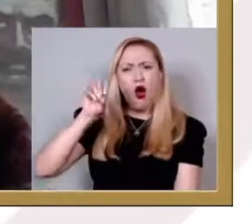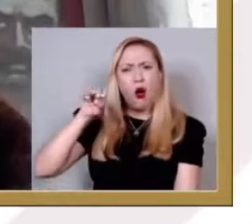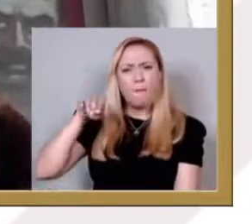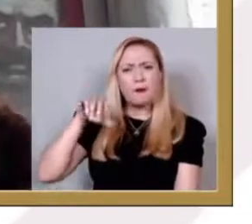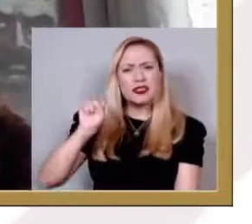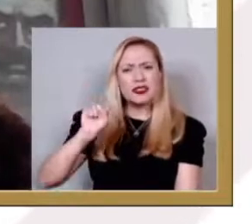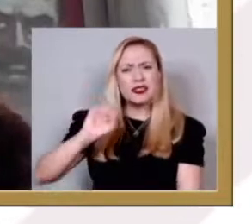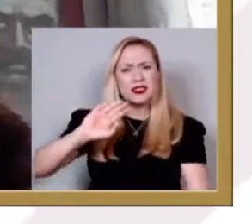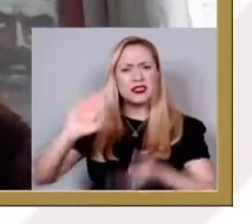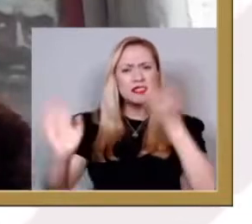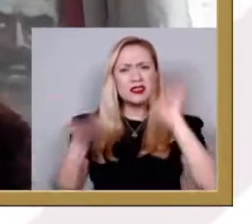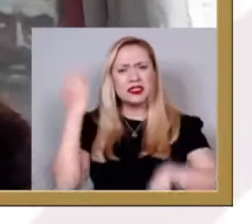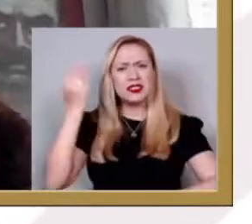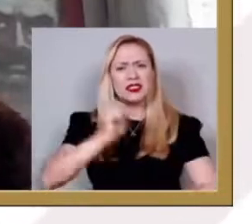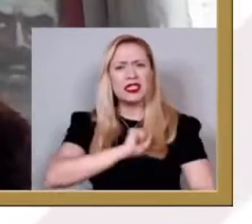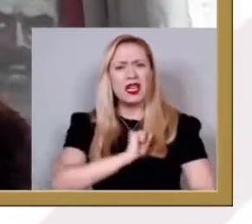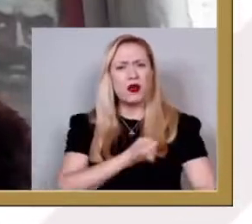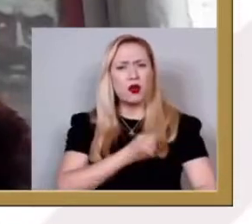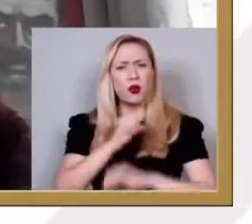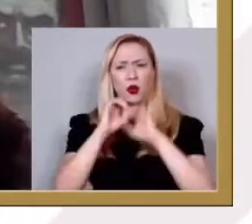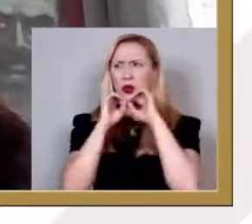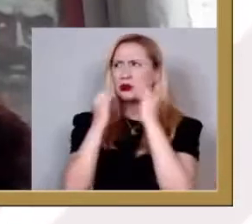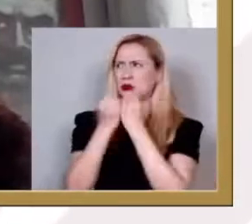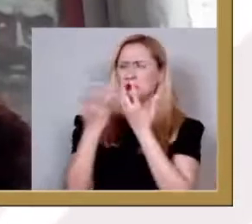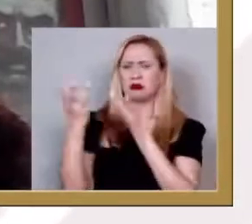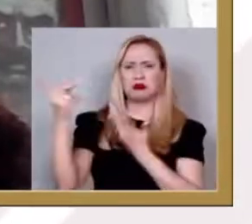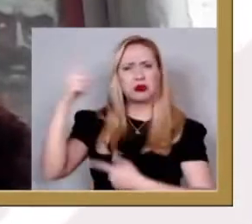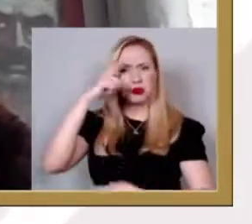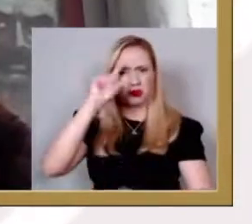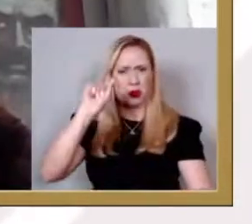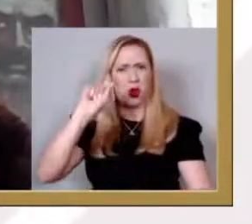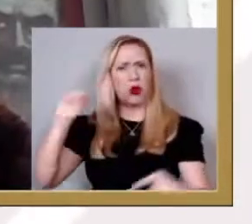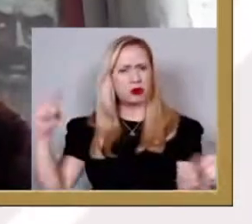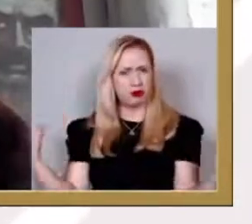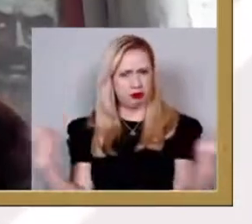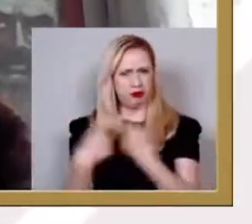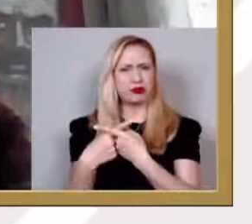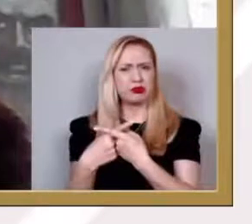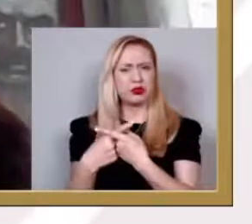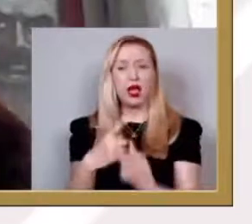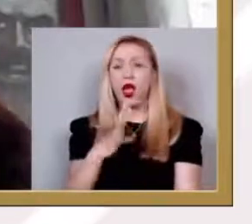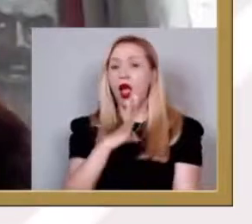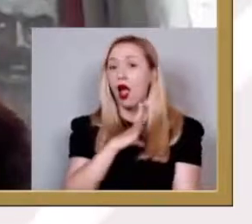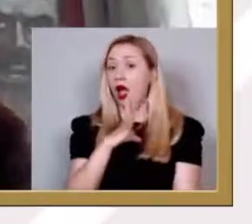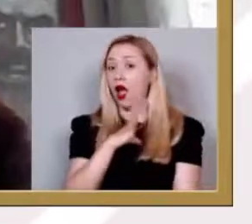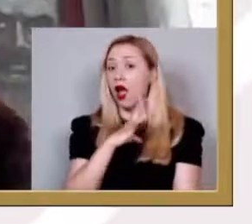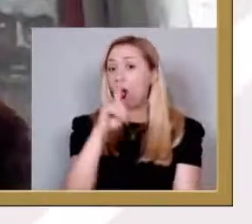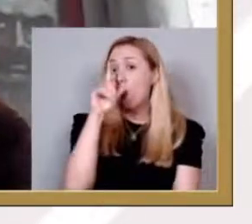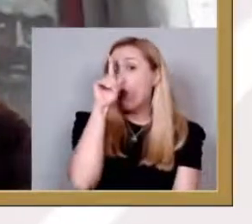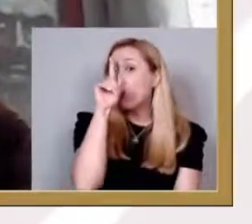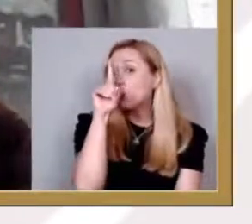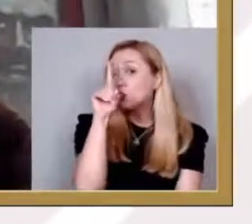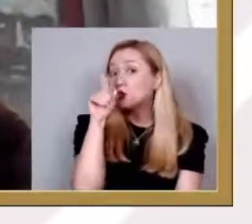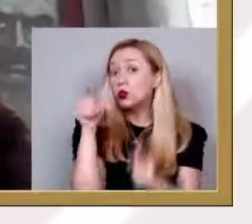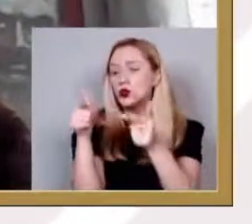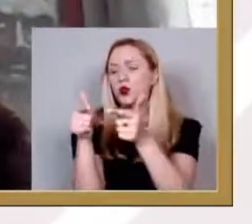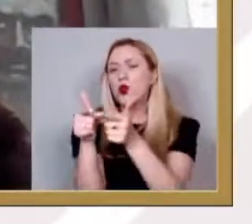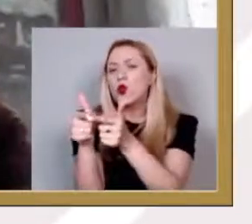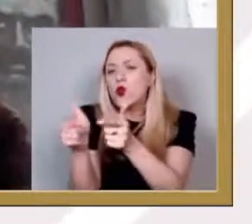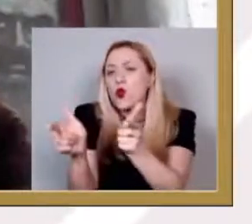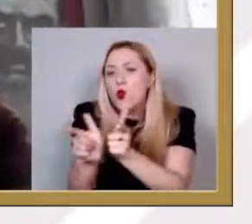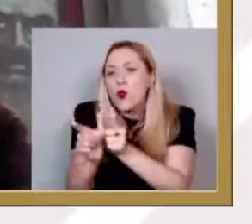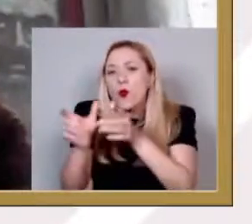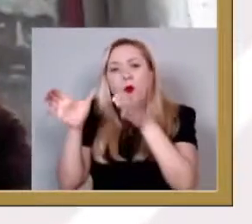Salud hay una confrontación, porque hay un grupo y se declaró se declaró